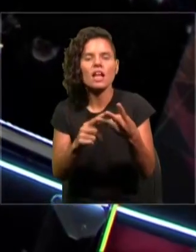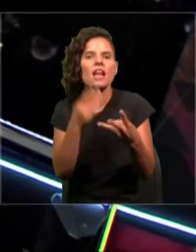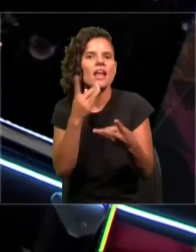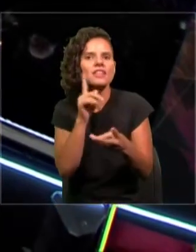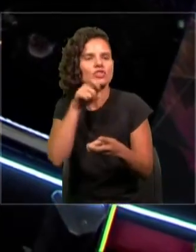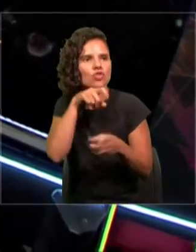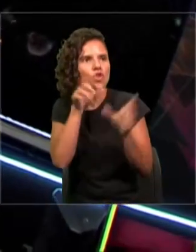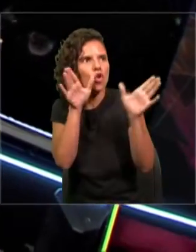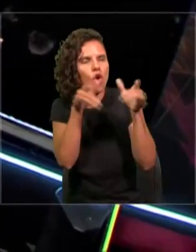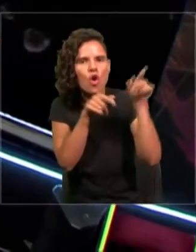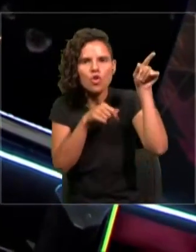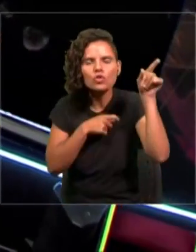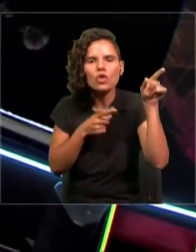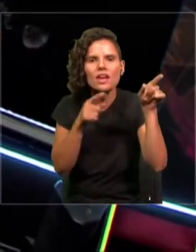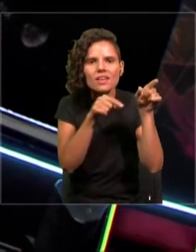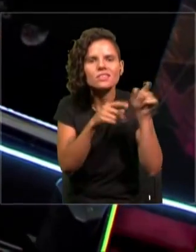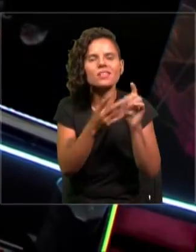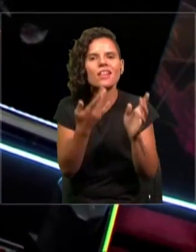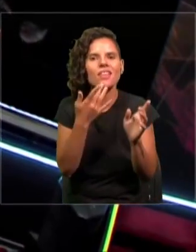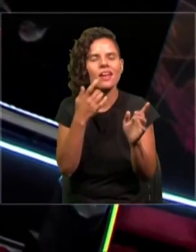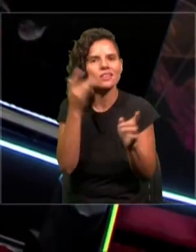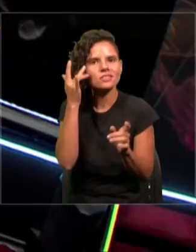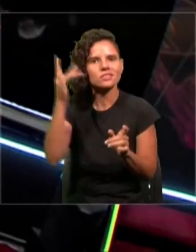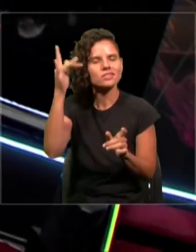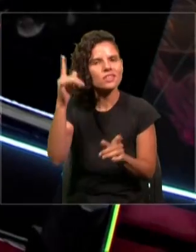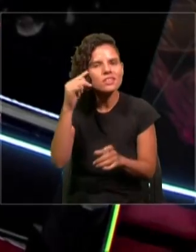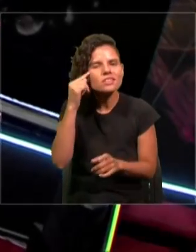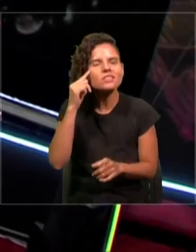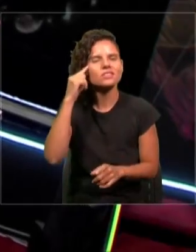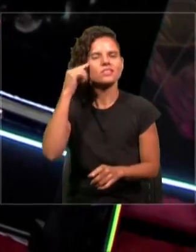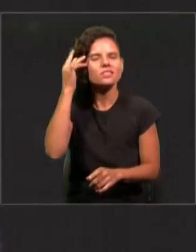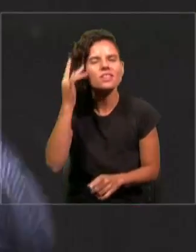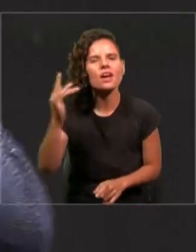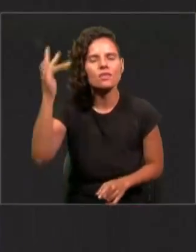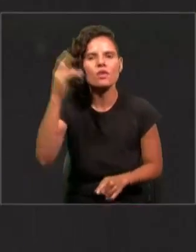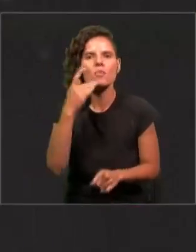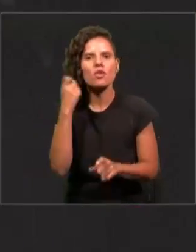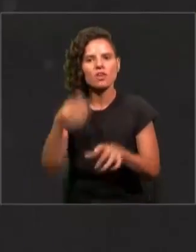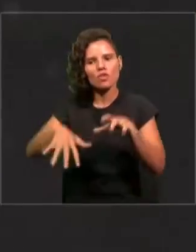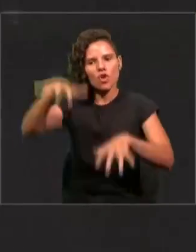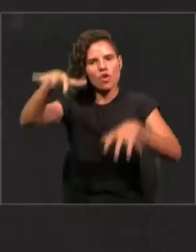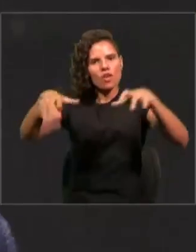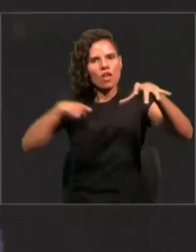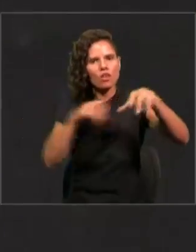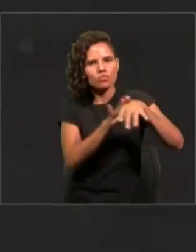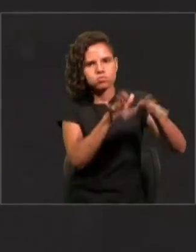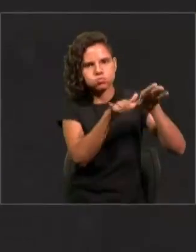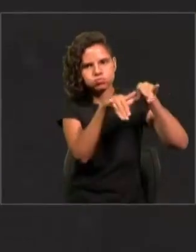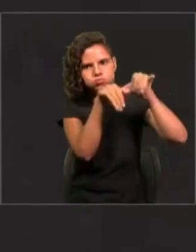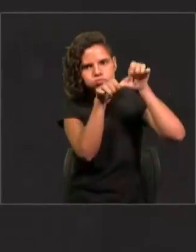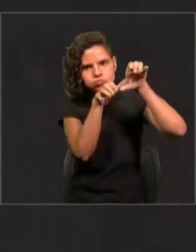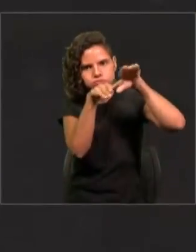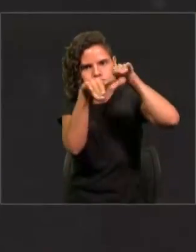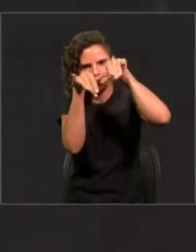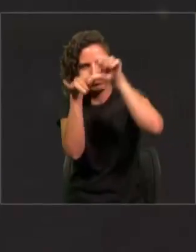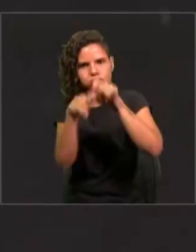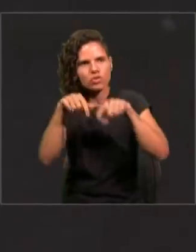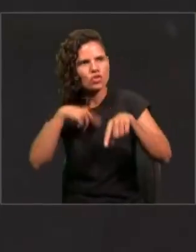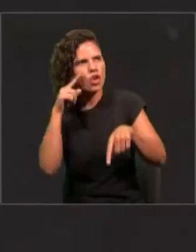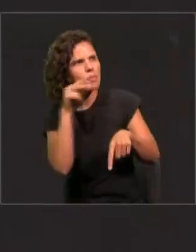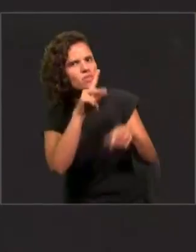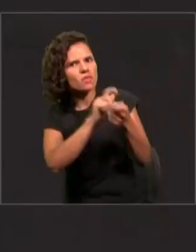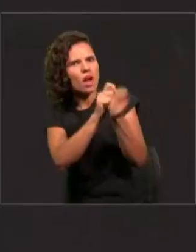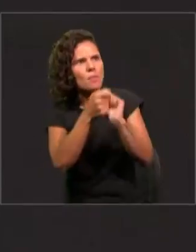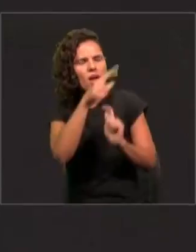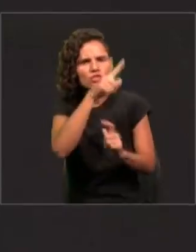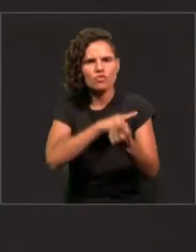es el ave de la sabiduría porque es la que está en la majestuosa, que está en la cordillera de los Andes. Entonces, revertir eso es lo que nosotros llamamos hoy día interculturalidad, es